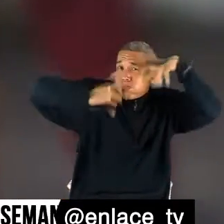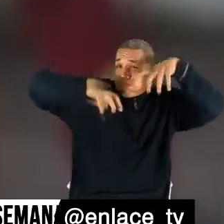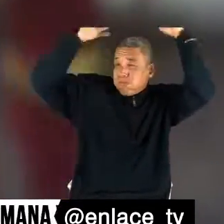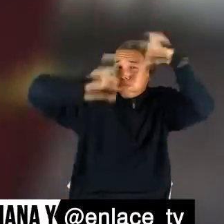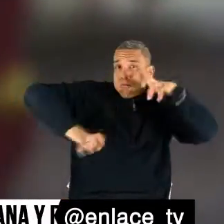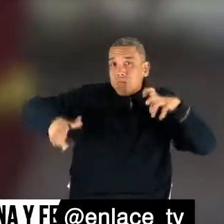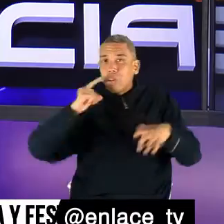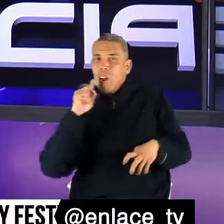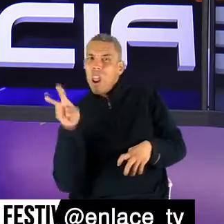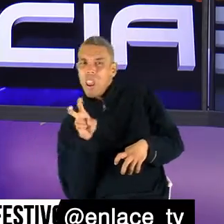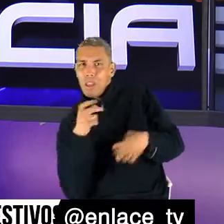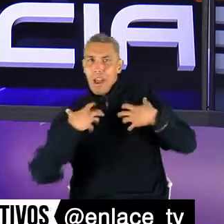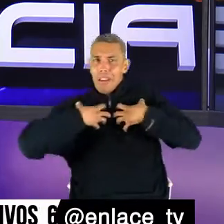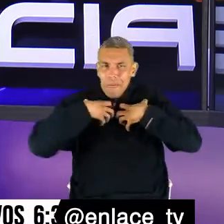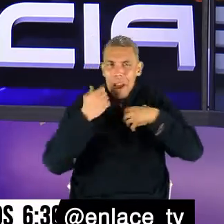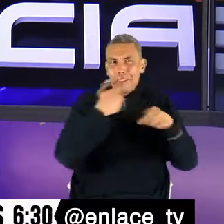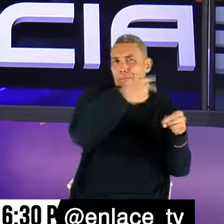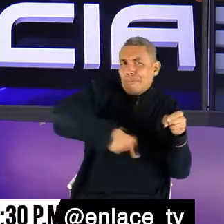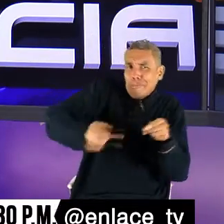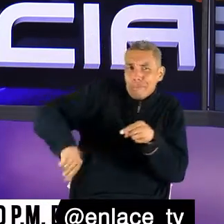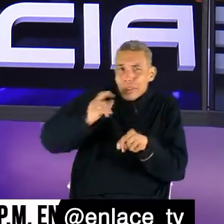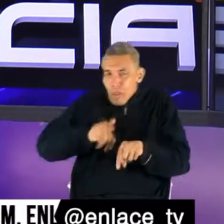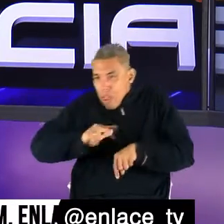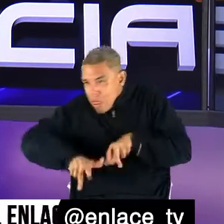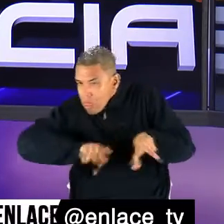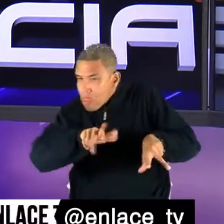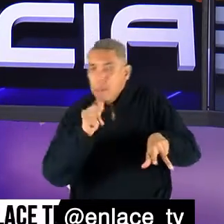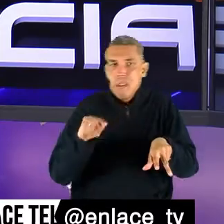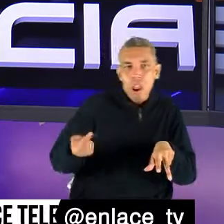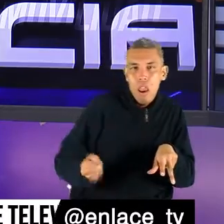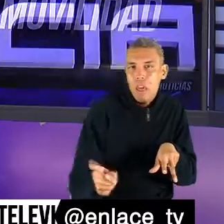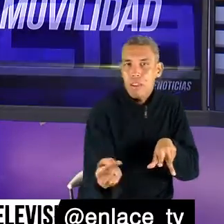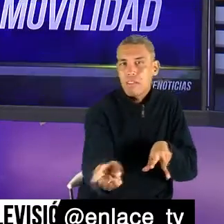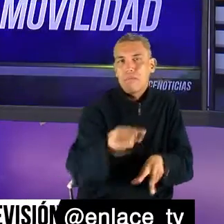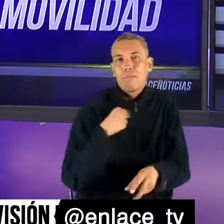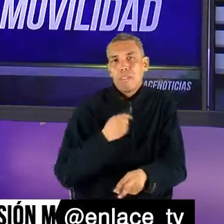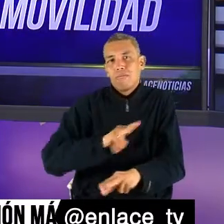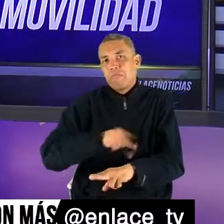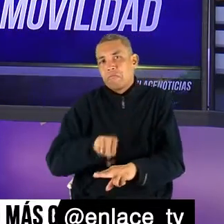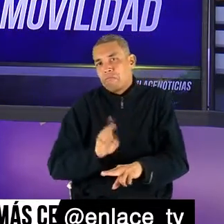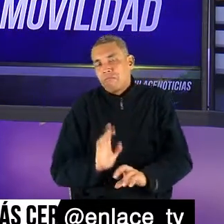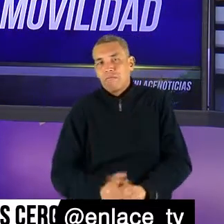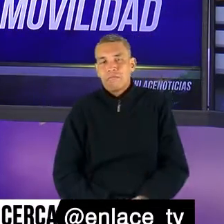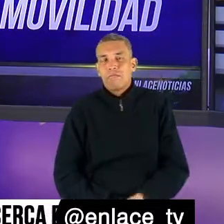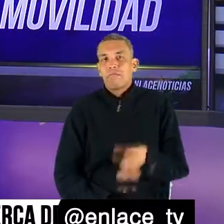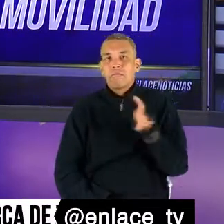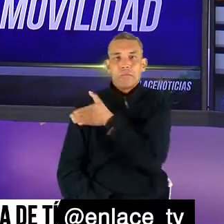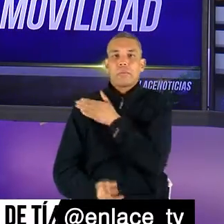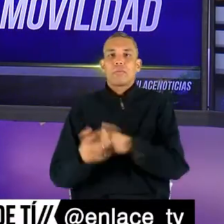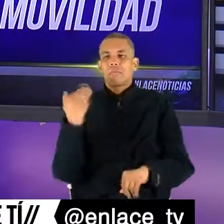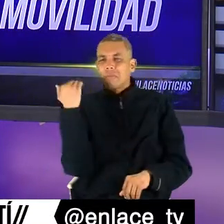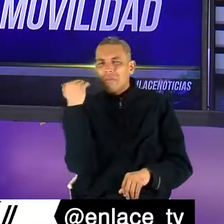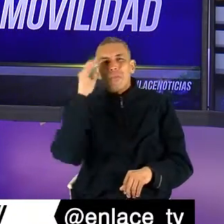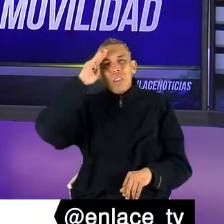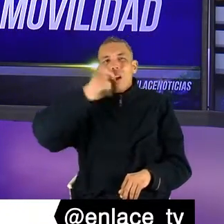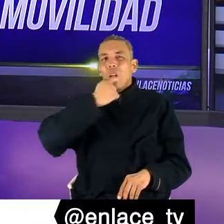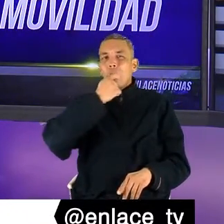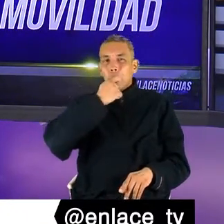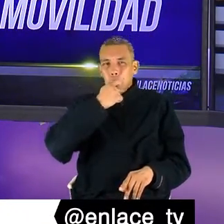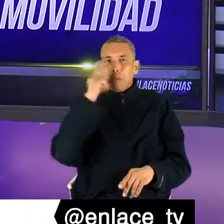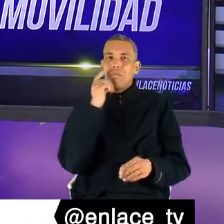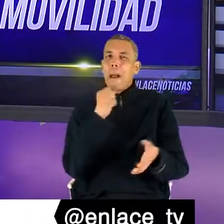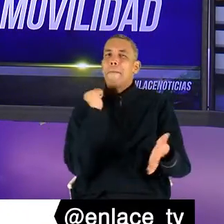natural. 15 accidentes se registraron durante el pasado puente festivo, así lo reportan las autoridades de tránsito de Barranca